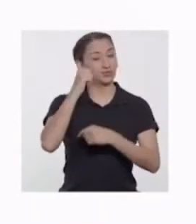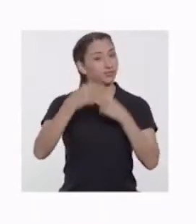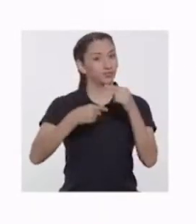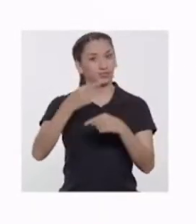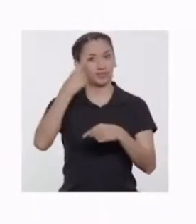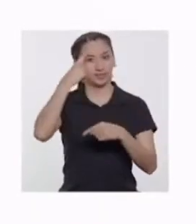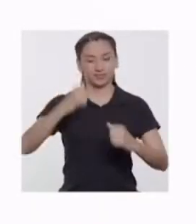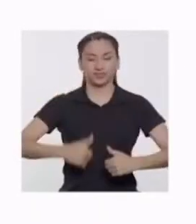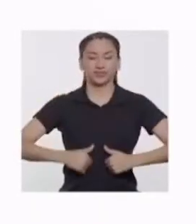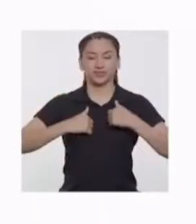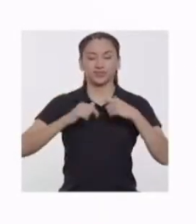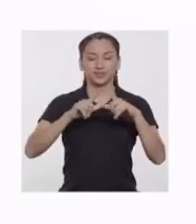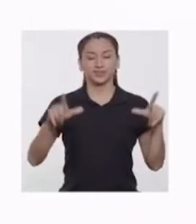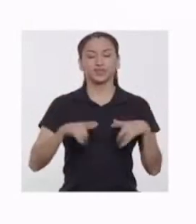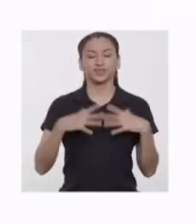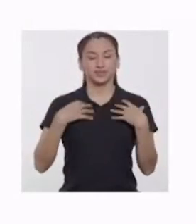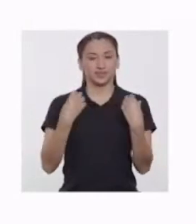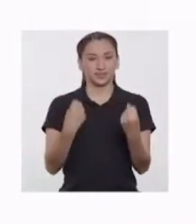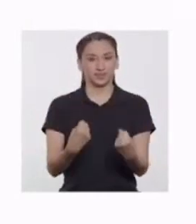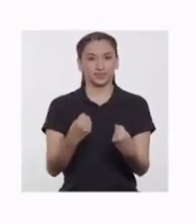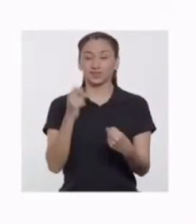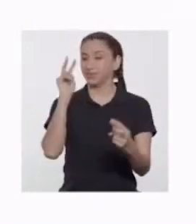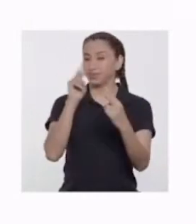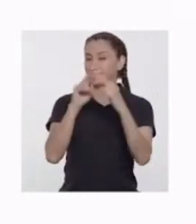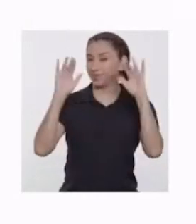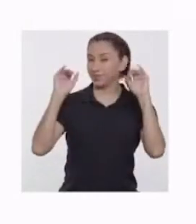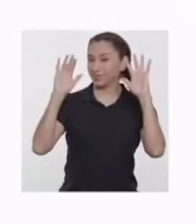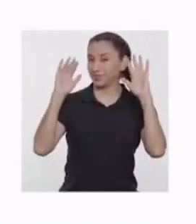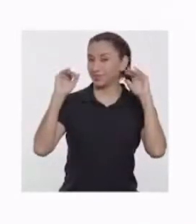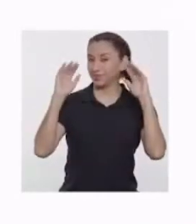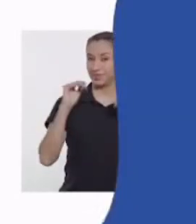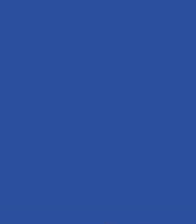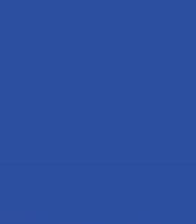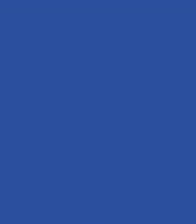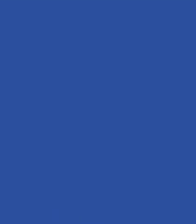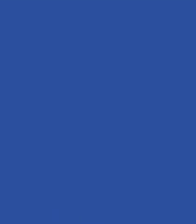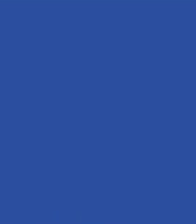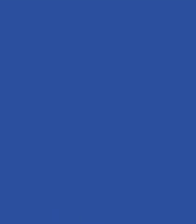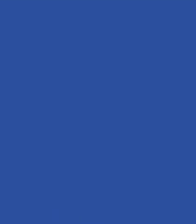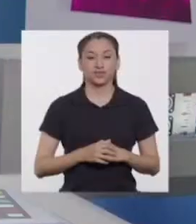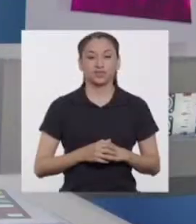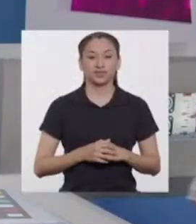días para vivir en un ambiente saludable. ¡Nos vemos pronto!